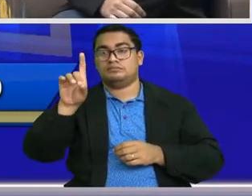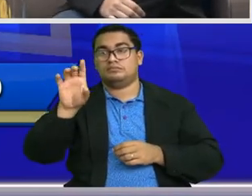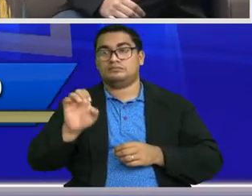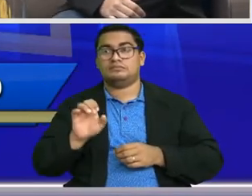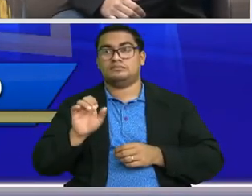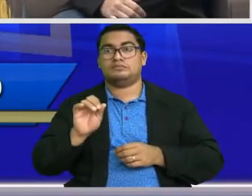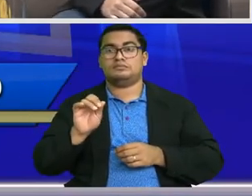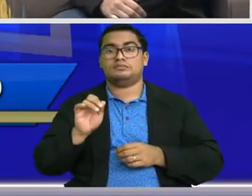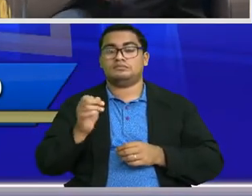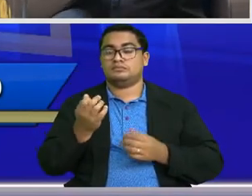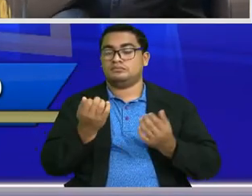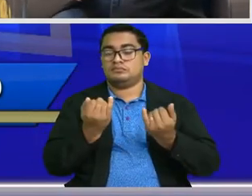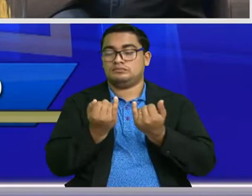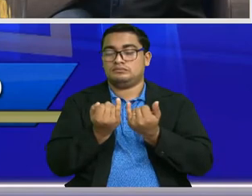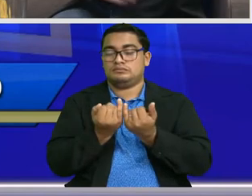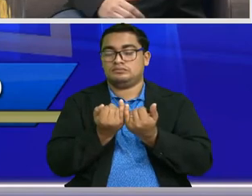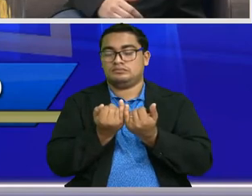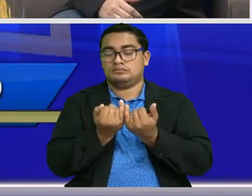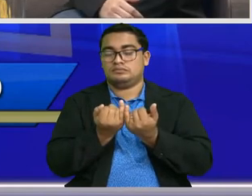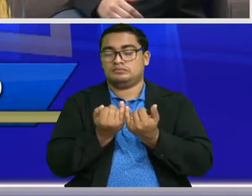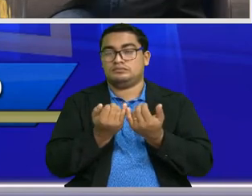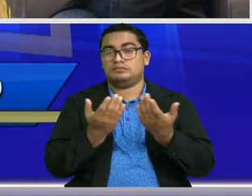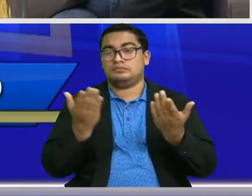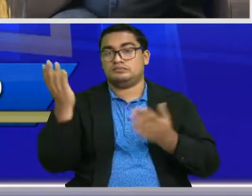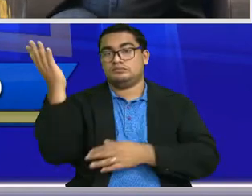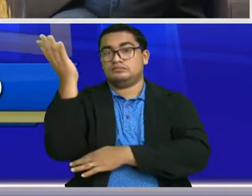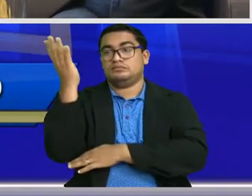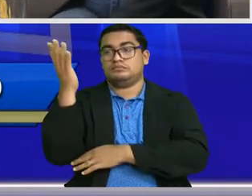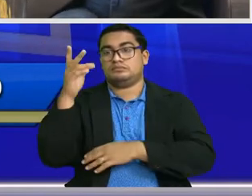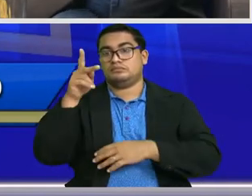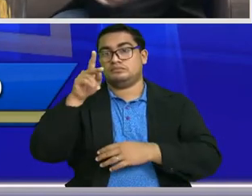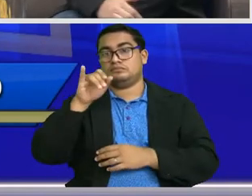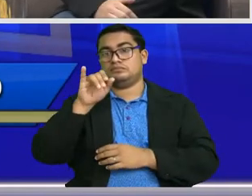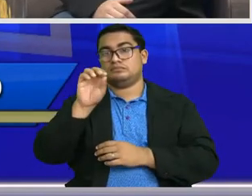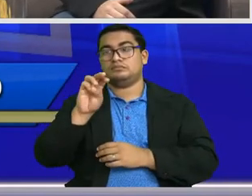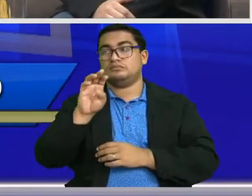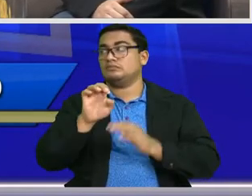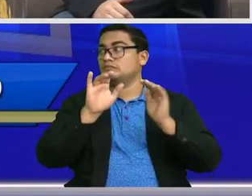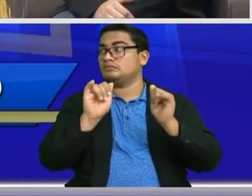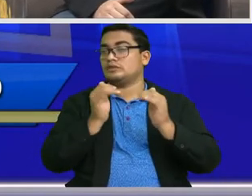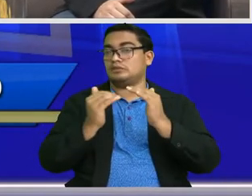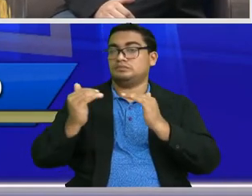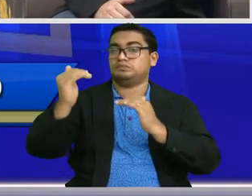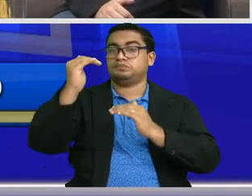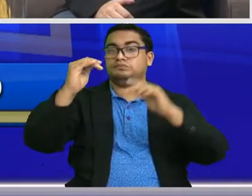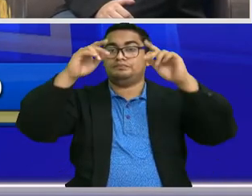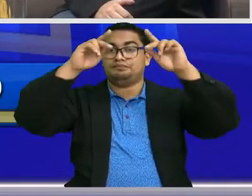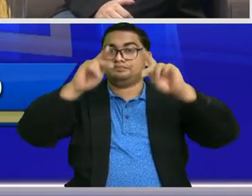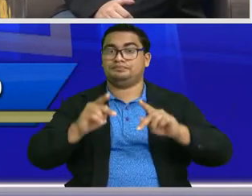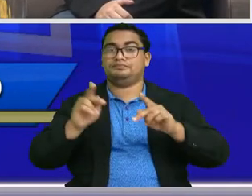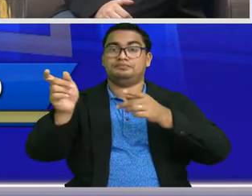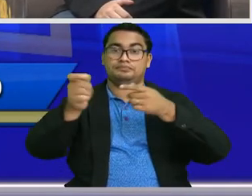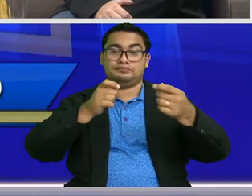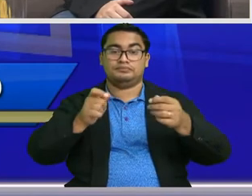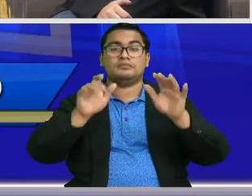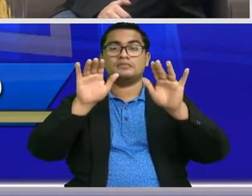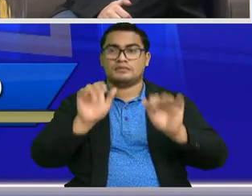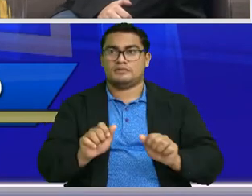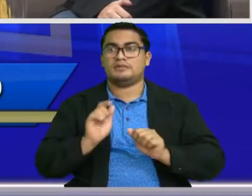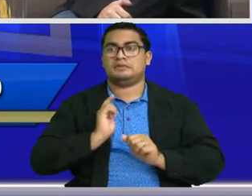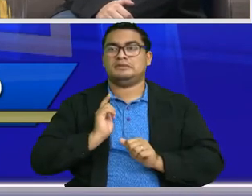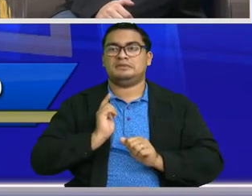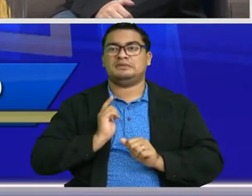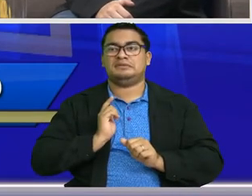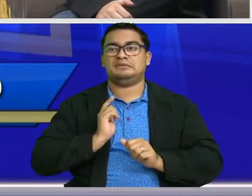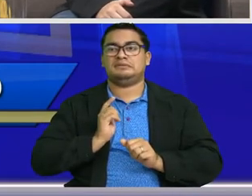están empezando, ¿verdad? Y Expo Pyme ya es un poco más emprendedores que ya están, pymes que están trabajando con un